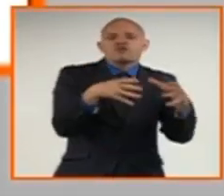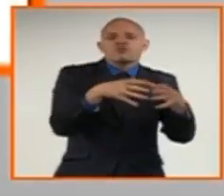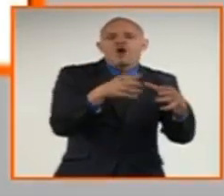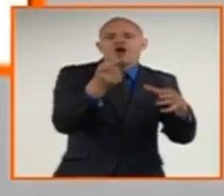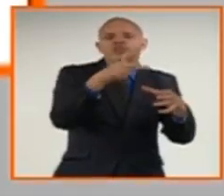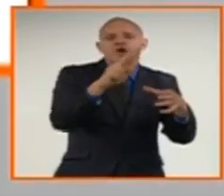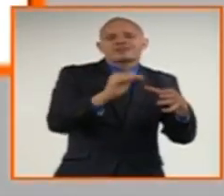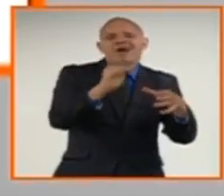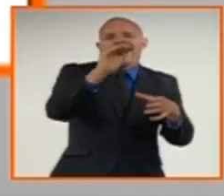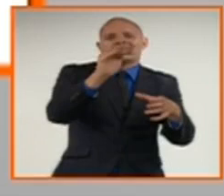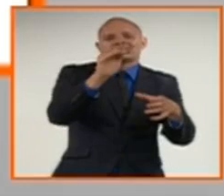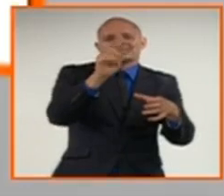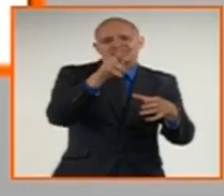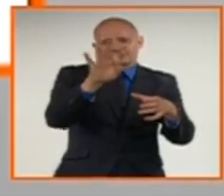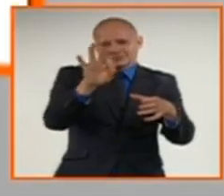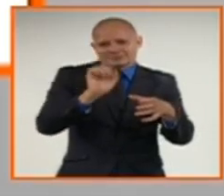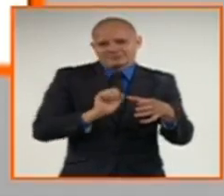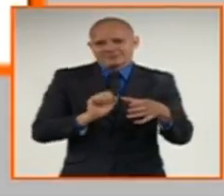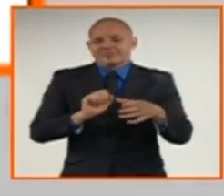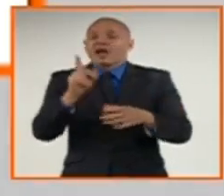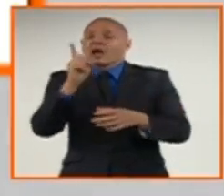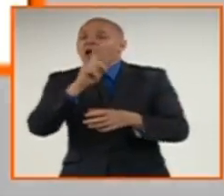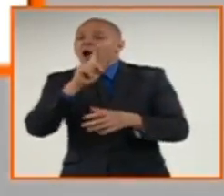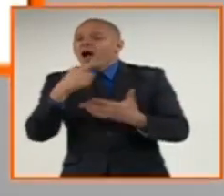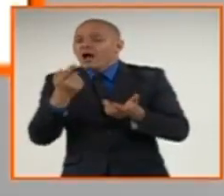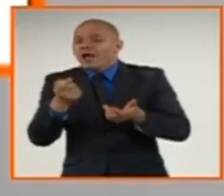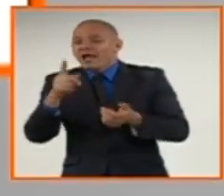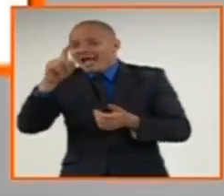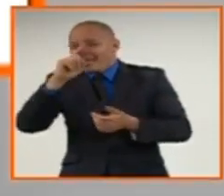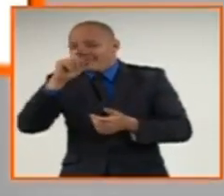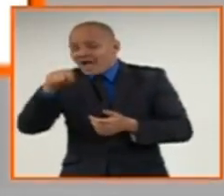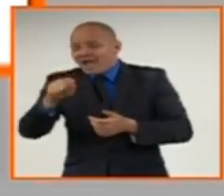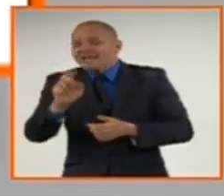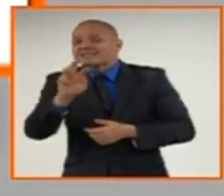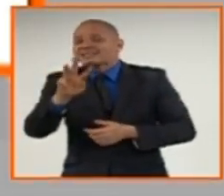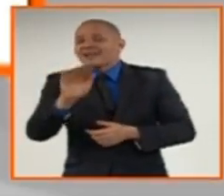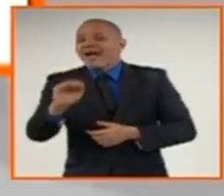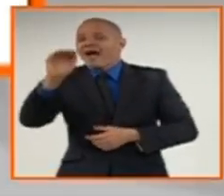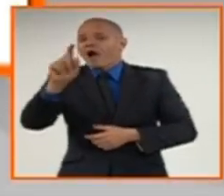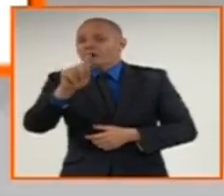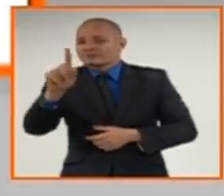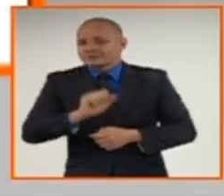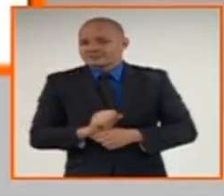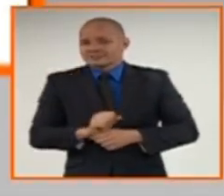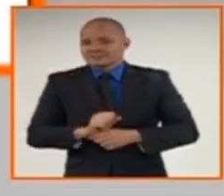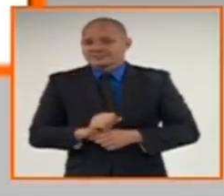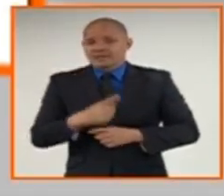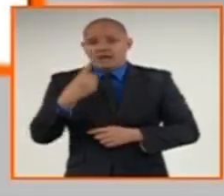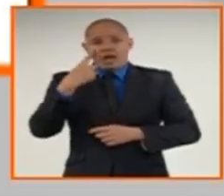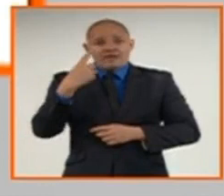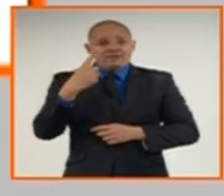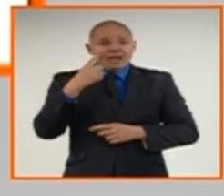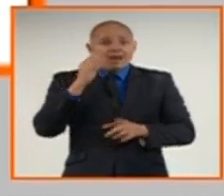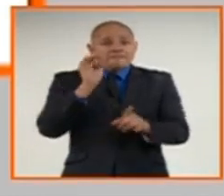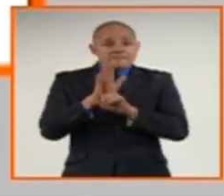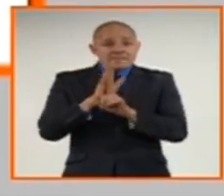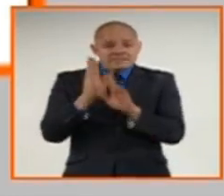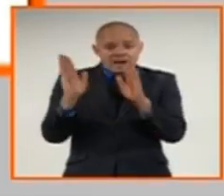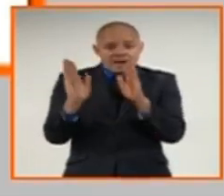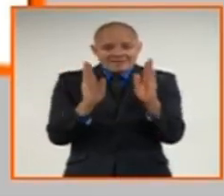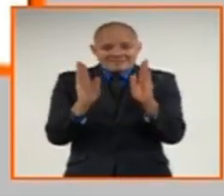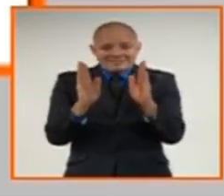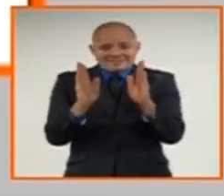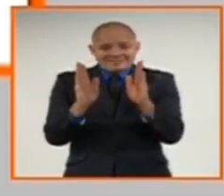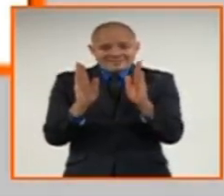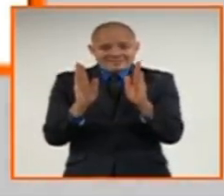a 11, y en ambos casos se obtienen respuestas inmunes incluso que son superiores a las de los adultos. Las de los adultos son satisfactorias,